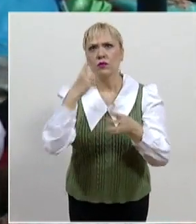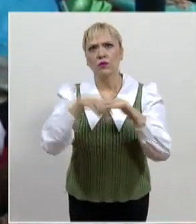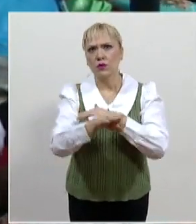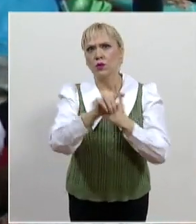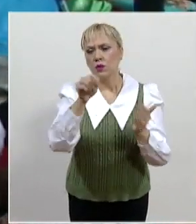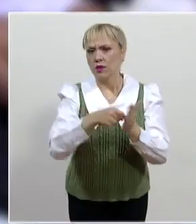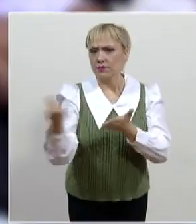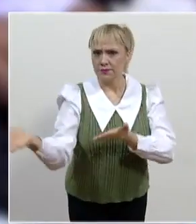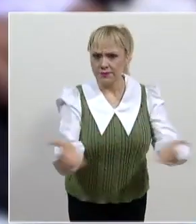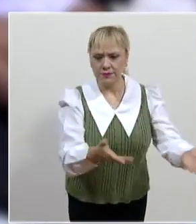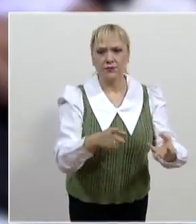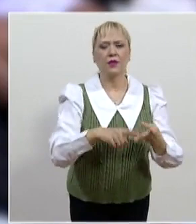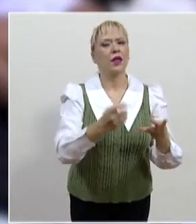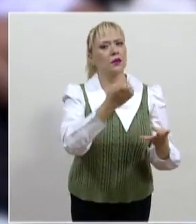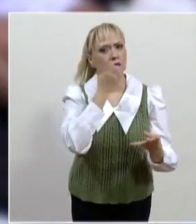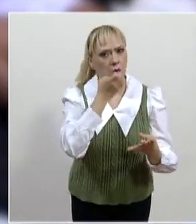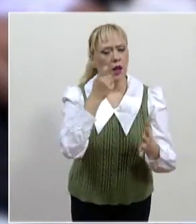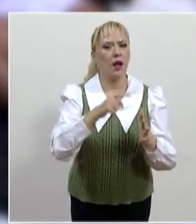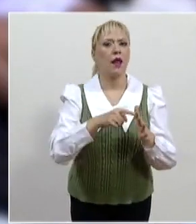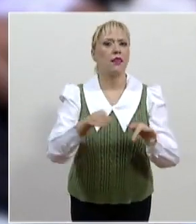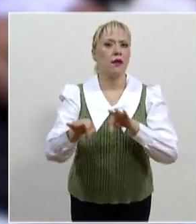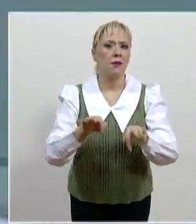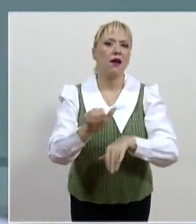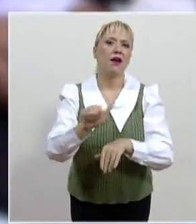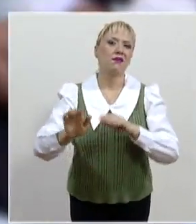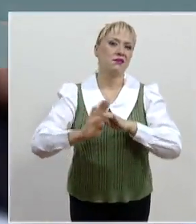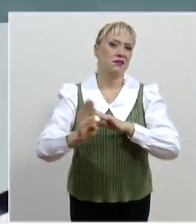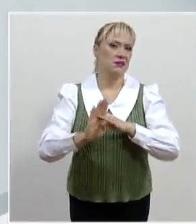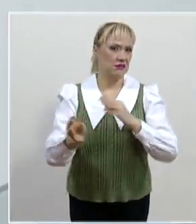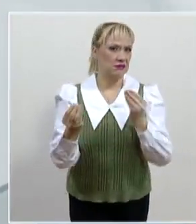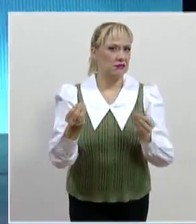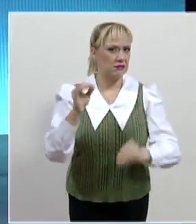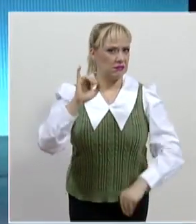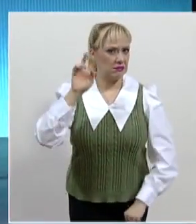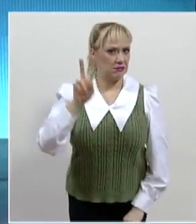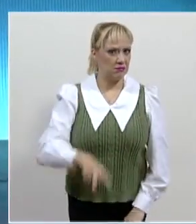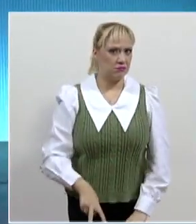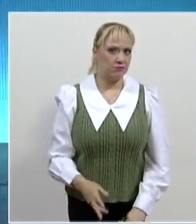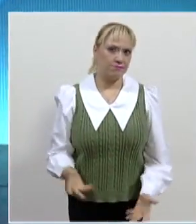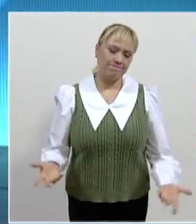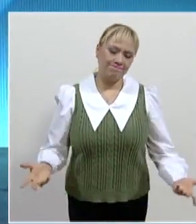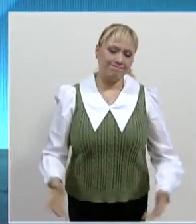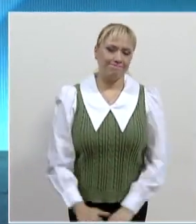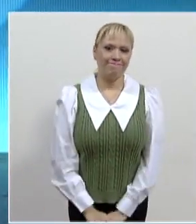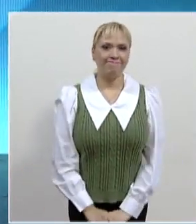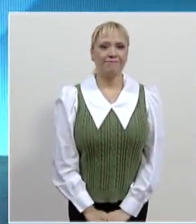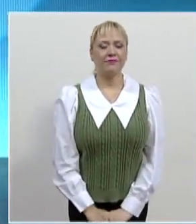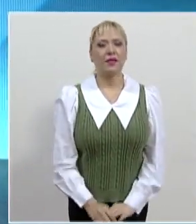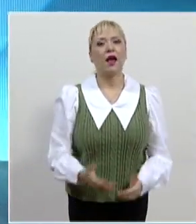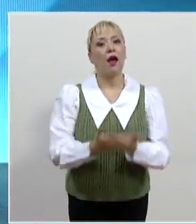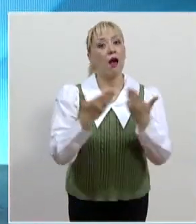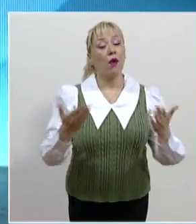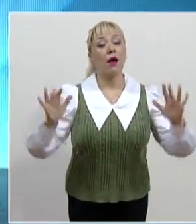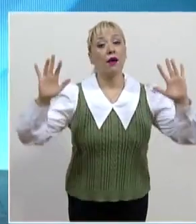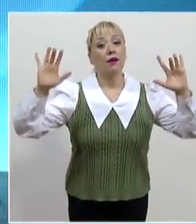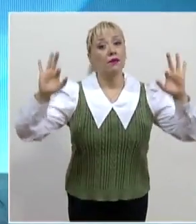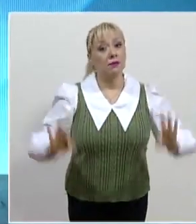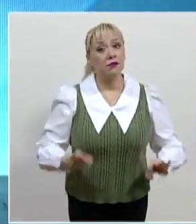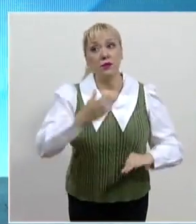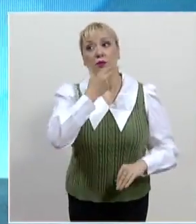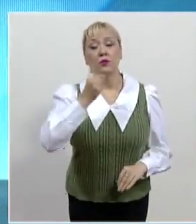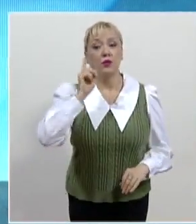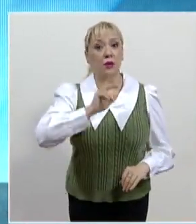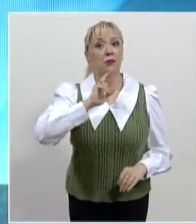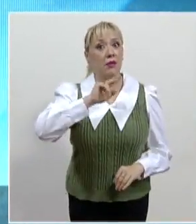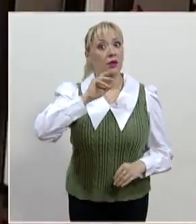también de trabajo. Si bien hay avances en la paridad de género, sobre todo en lo